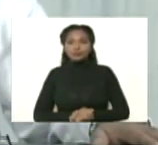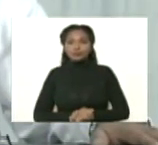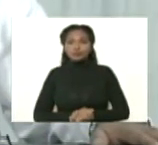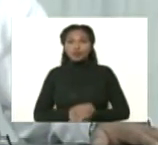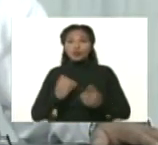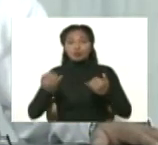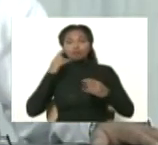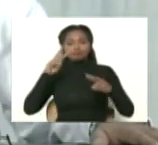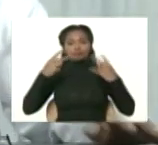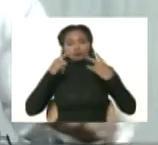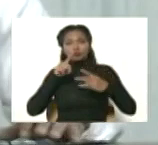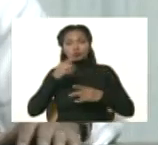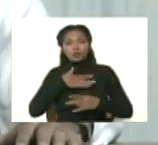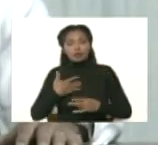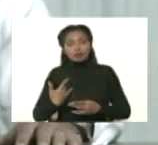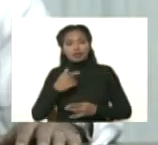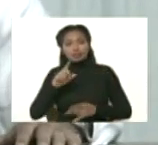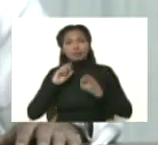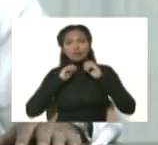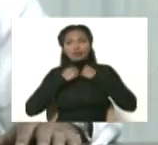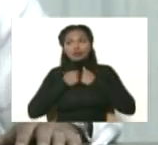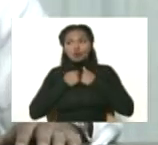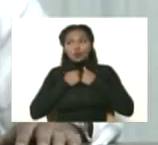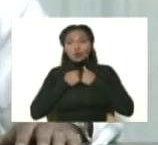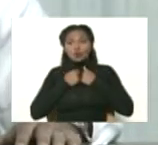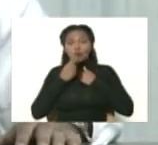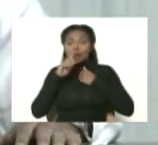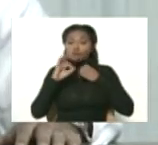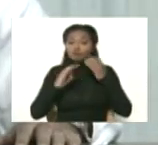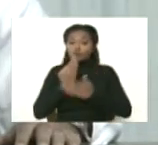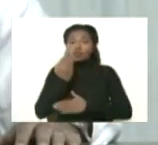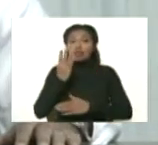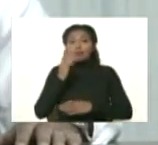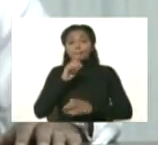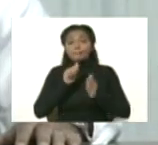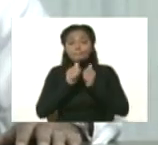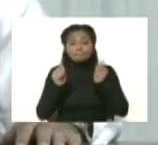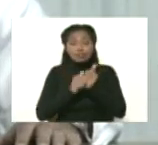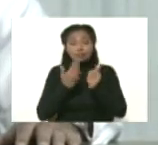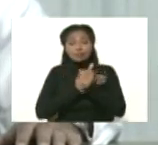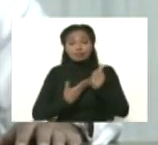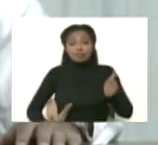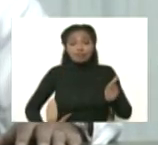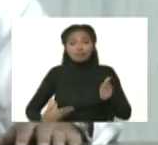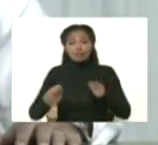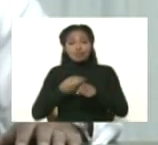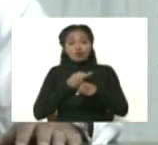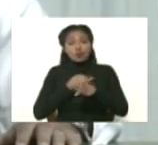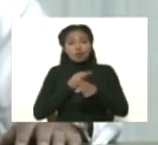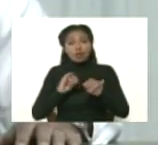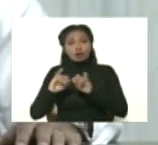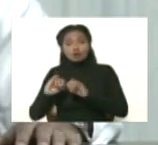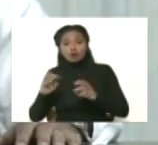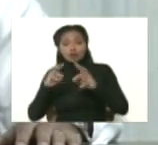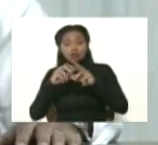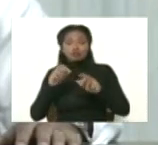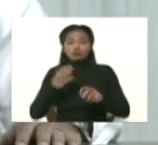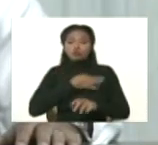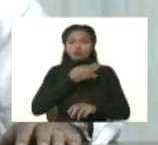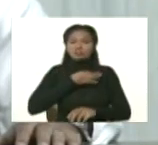Ahora, fíjense ustedes, yo quería que Aristóbulo ha sido fundamental como vicepresidente de gobierno para el